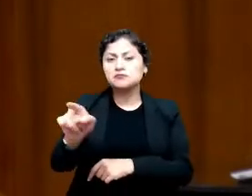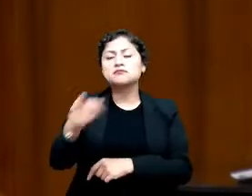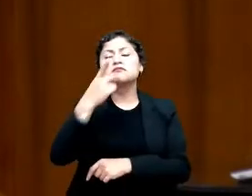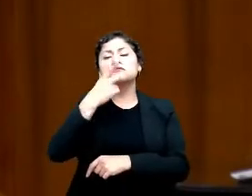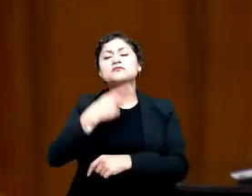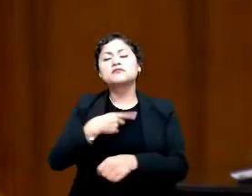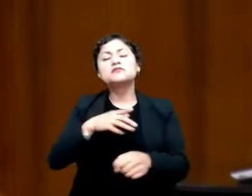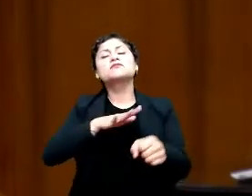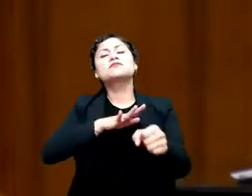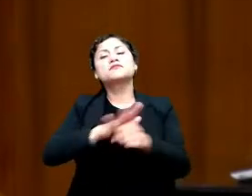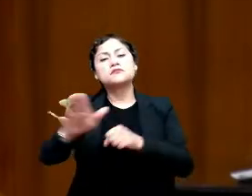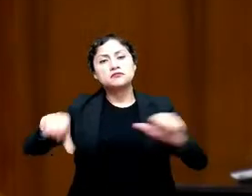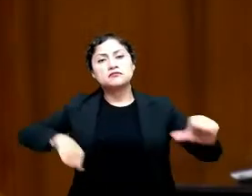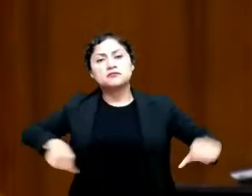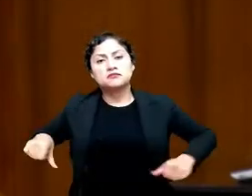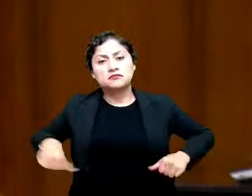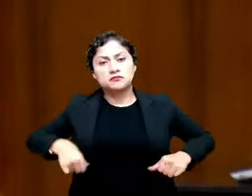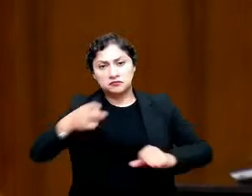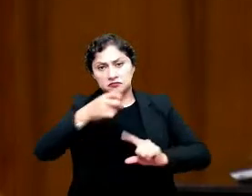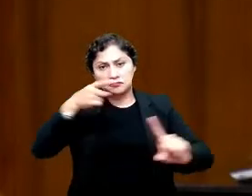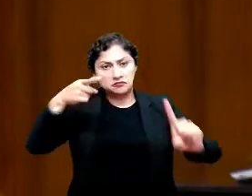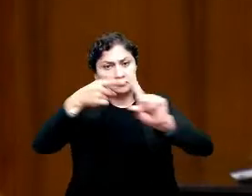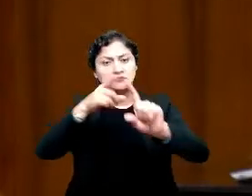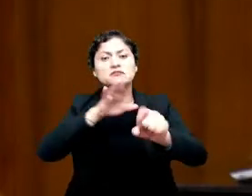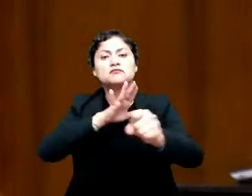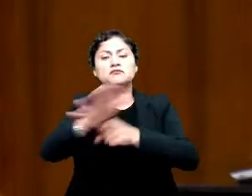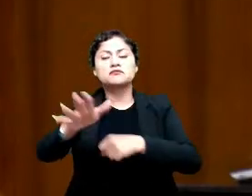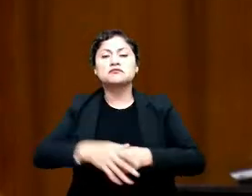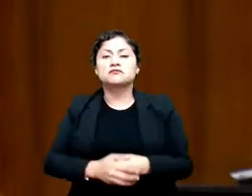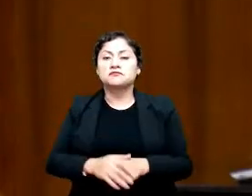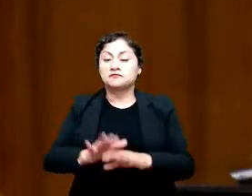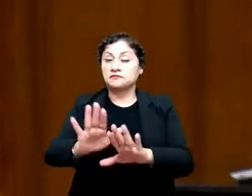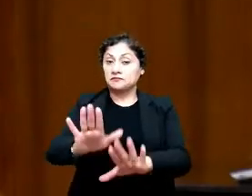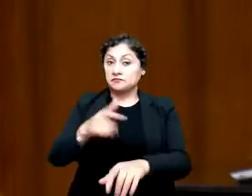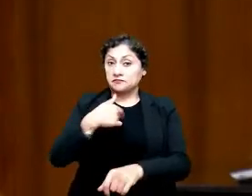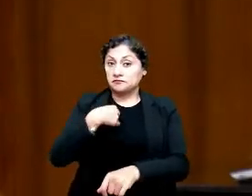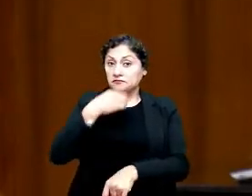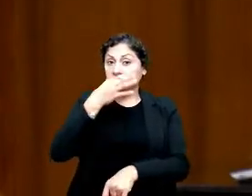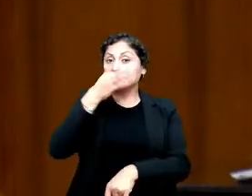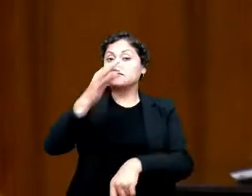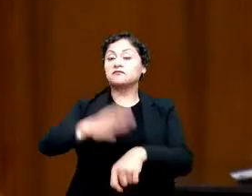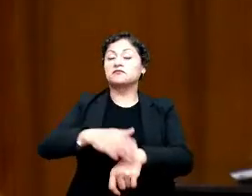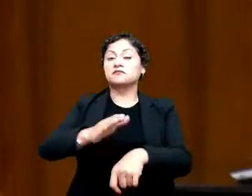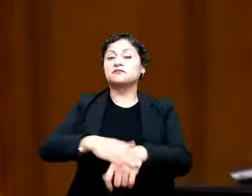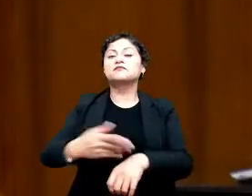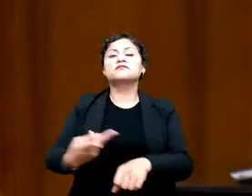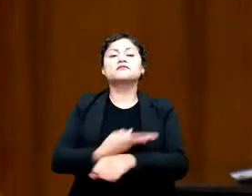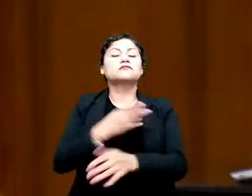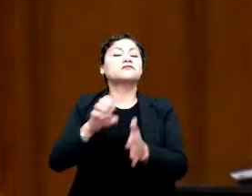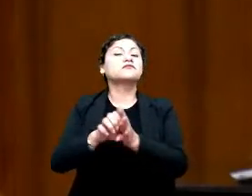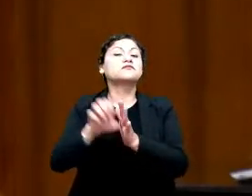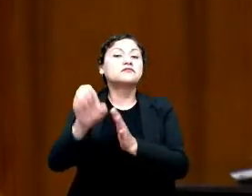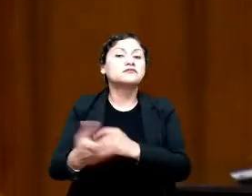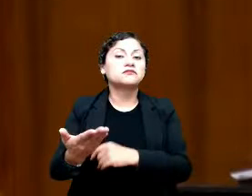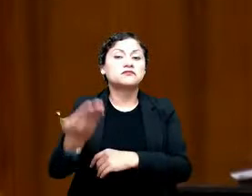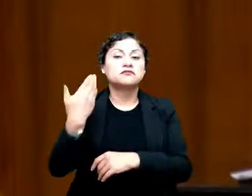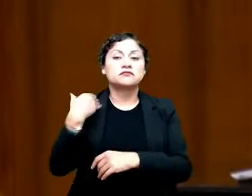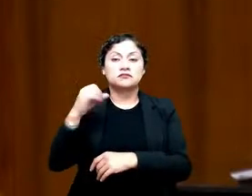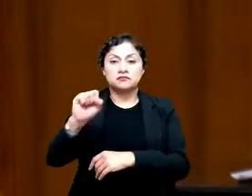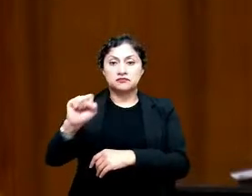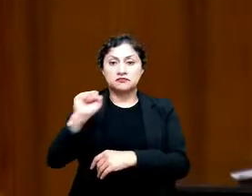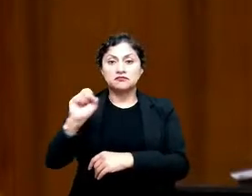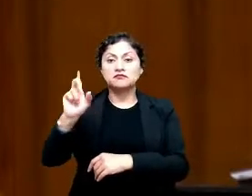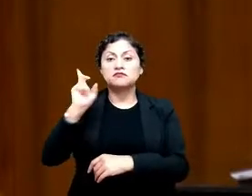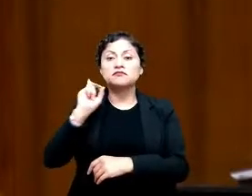acciones? Cabe señalar de una acción que pasó el fin de semana, que en